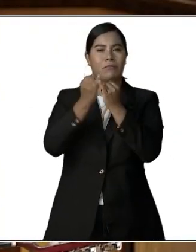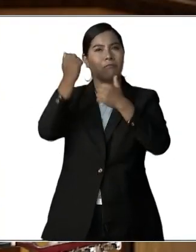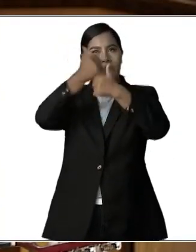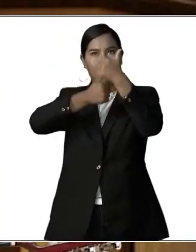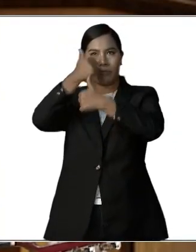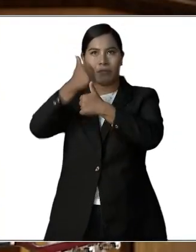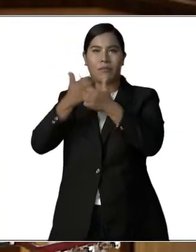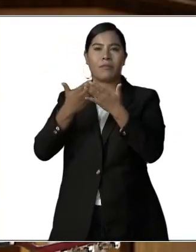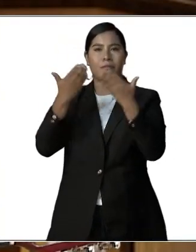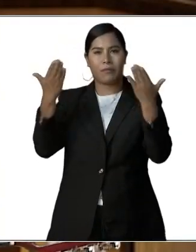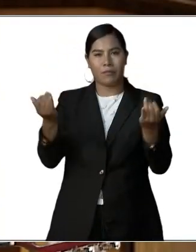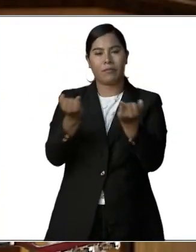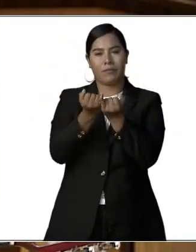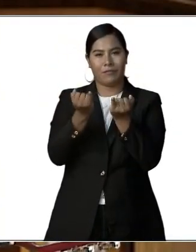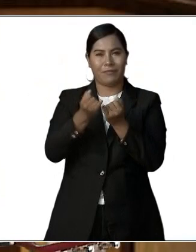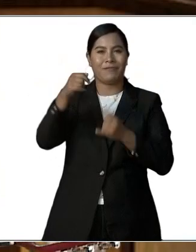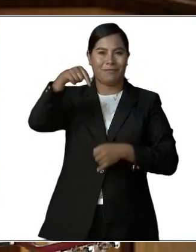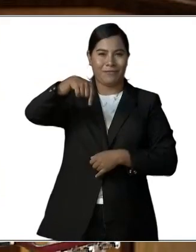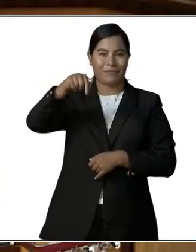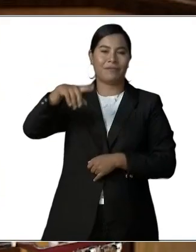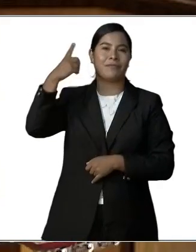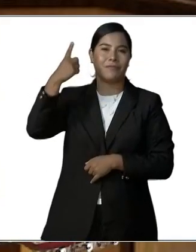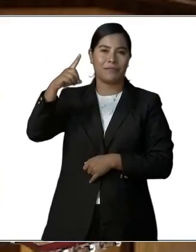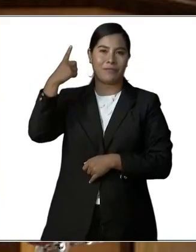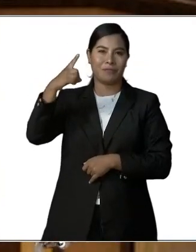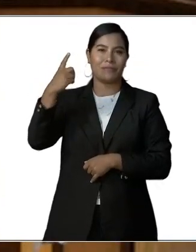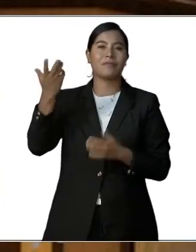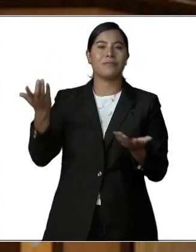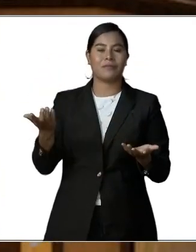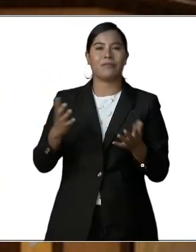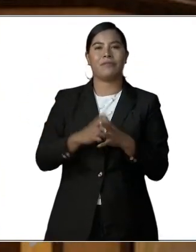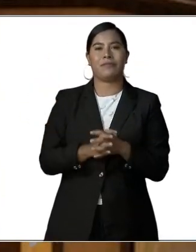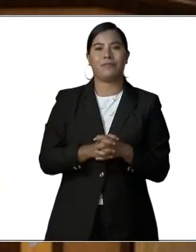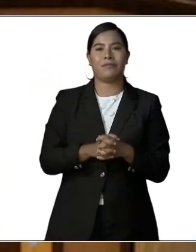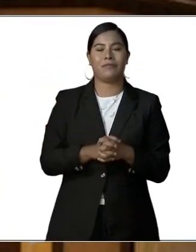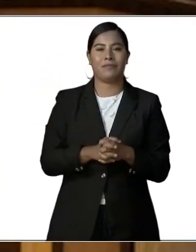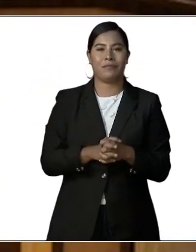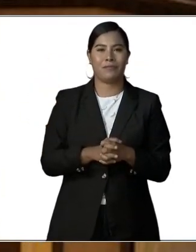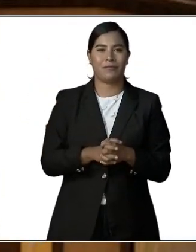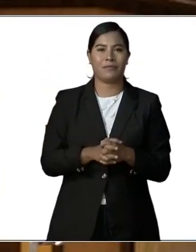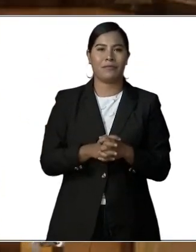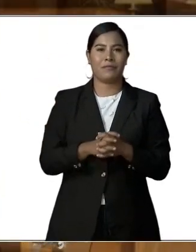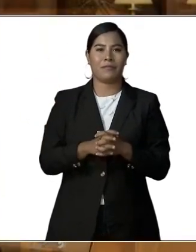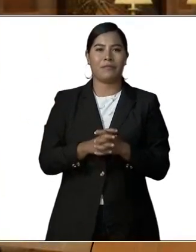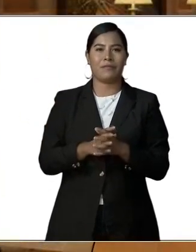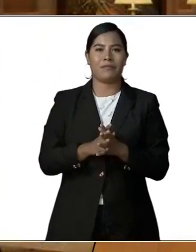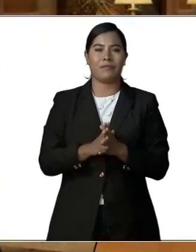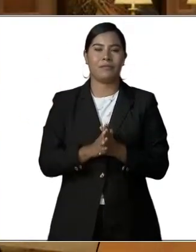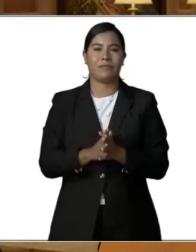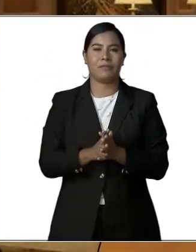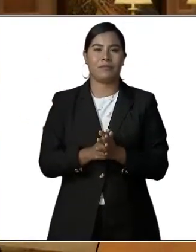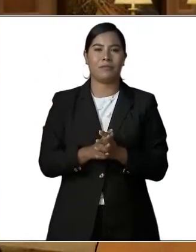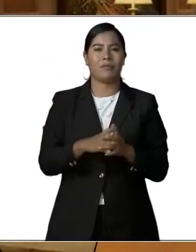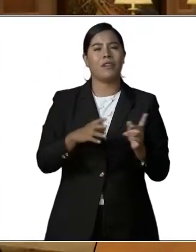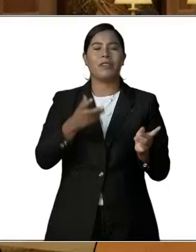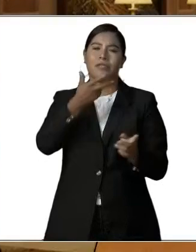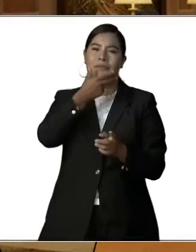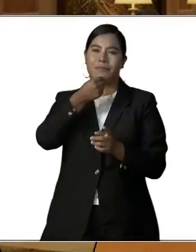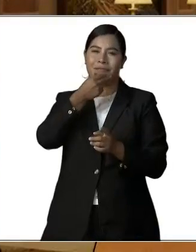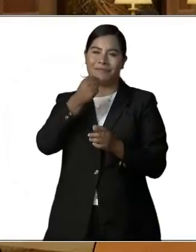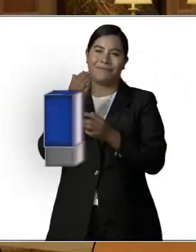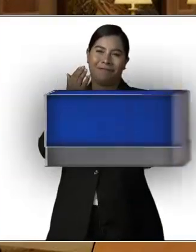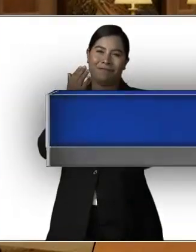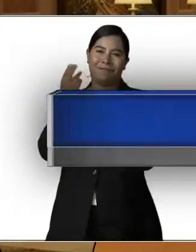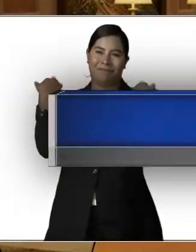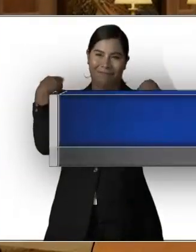significa para ustedes, para nosotros, los rondalleros de México? Pues definitivamente un gran reto, porque si